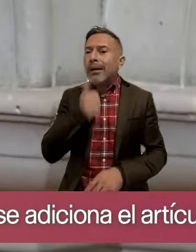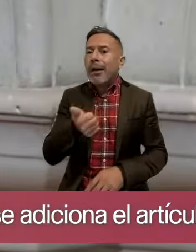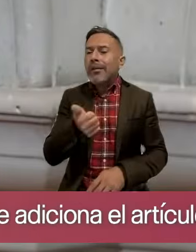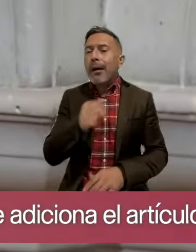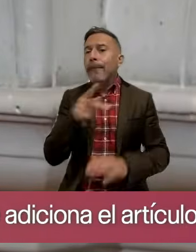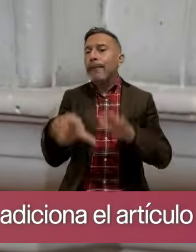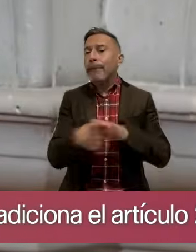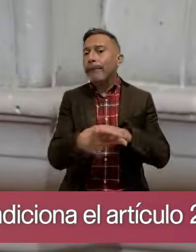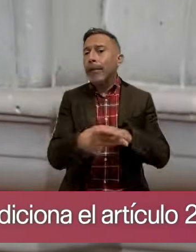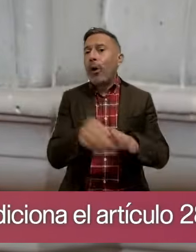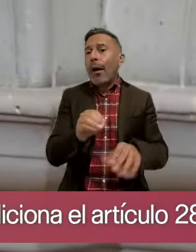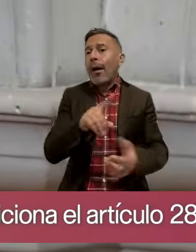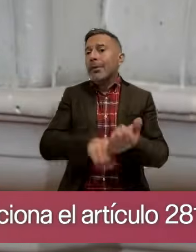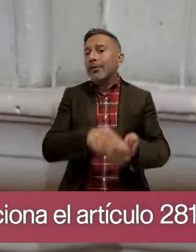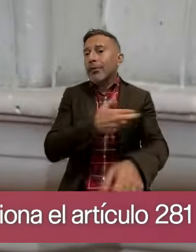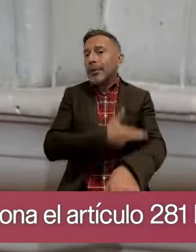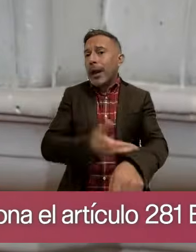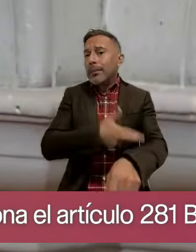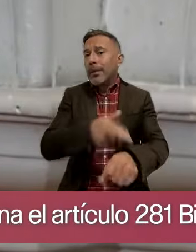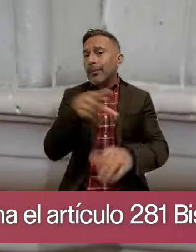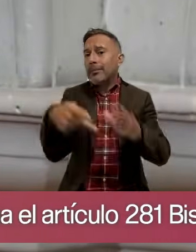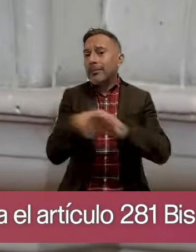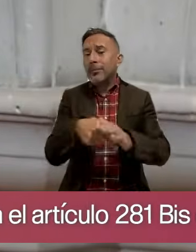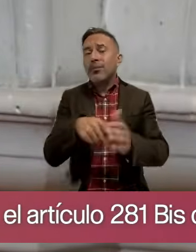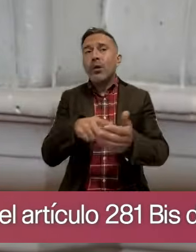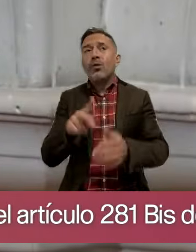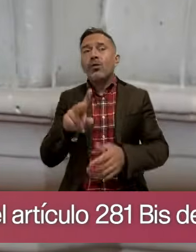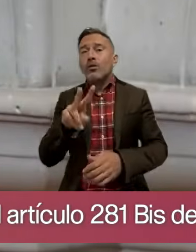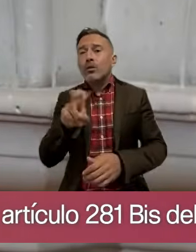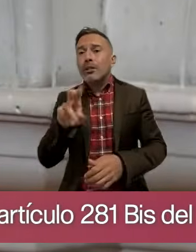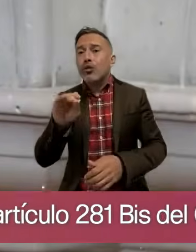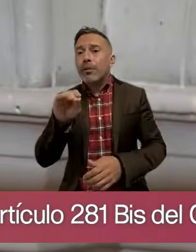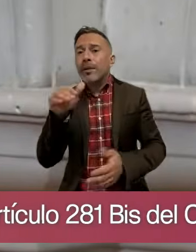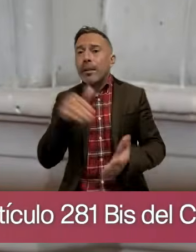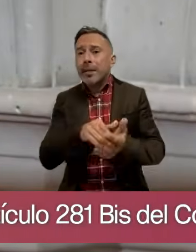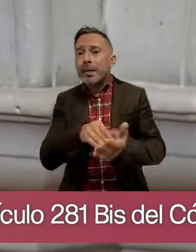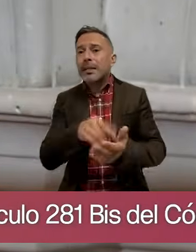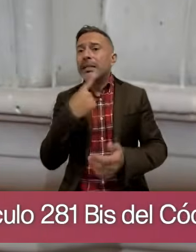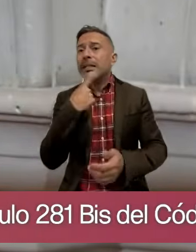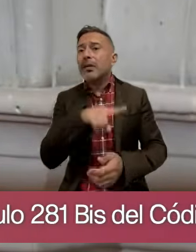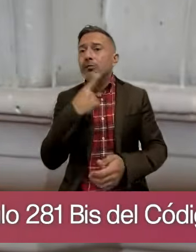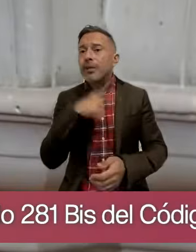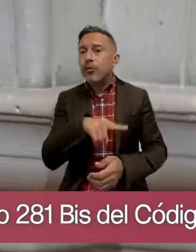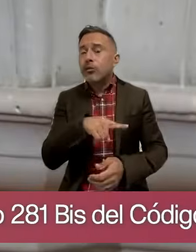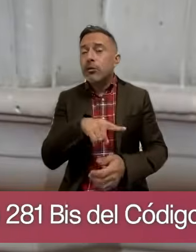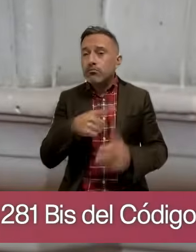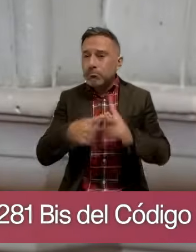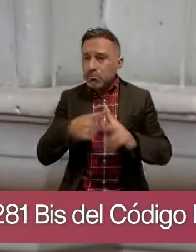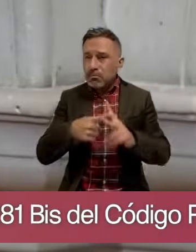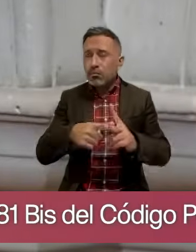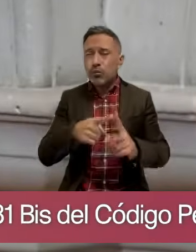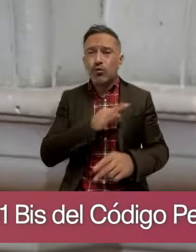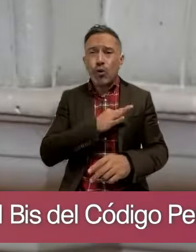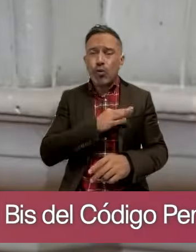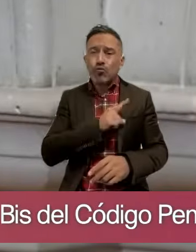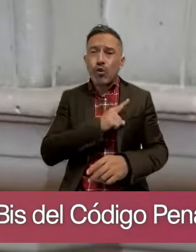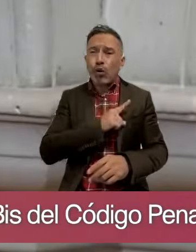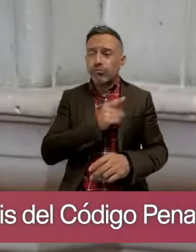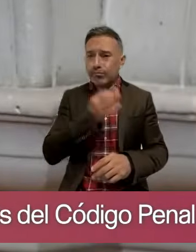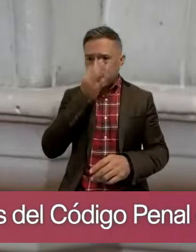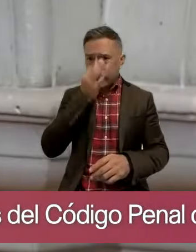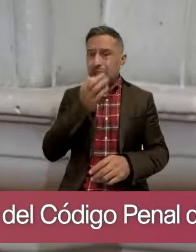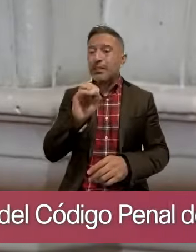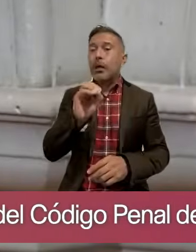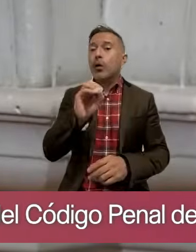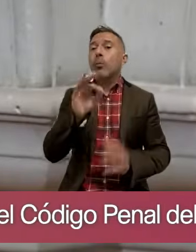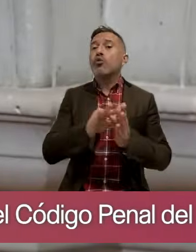con 290,000 delitos denunciados, lo que equivale al 0.8% de delitos en